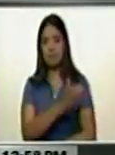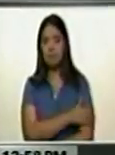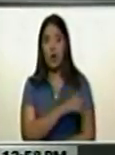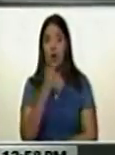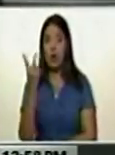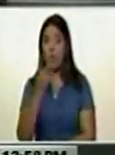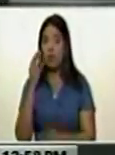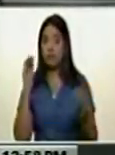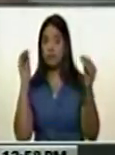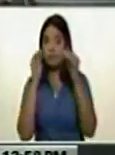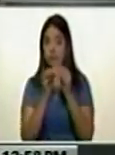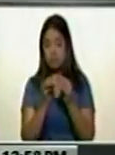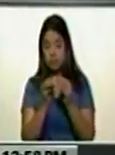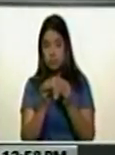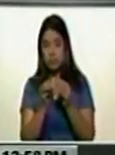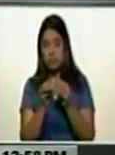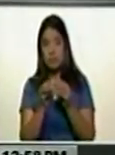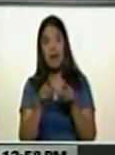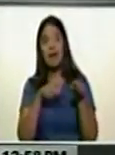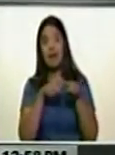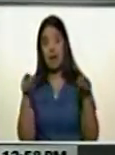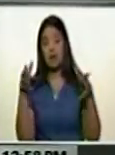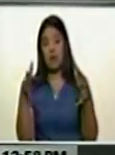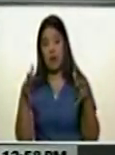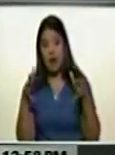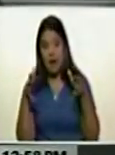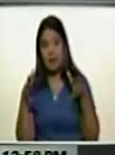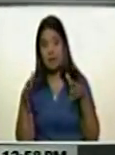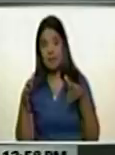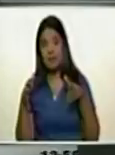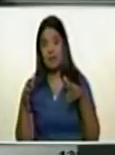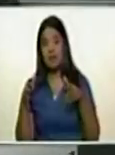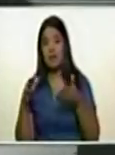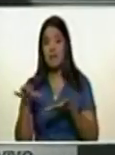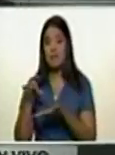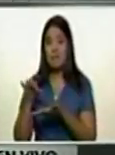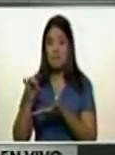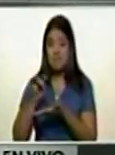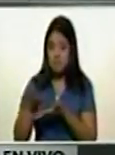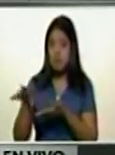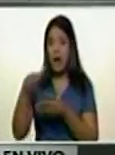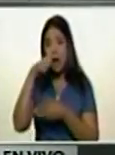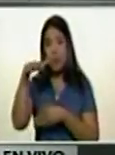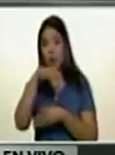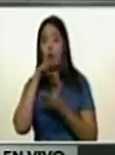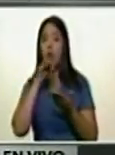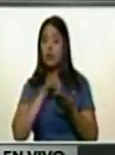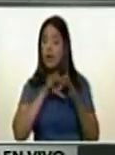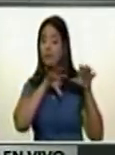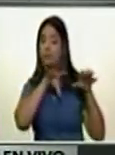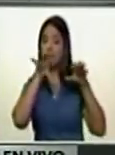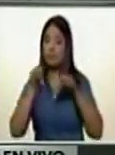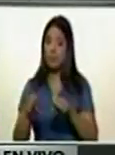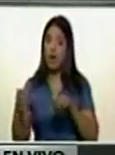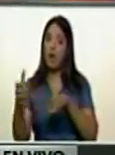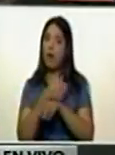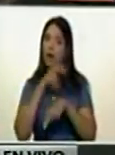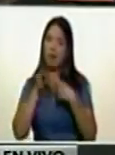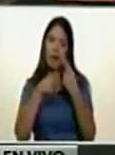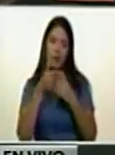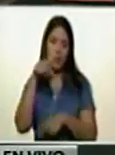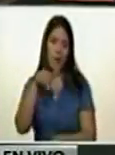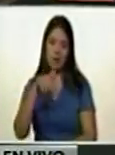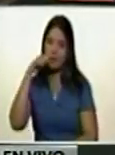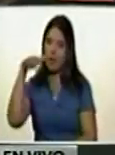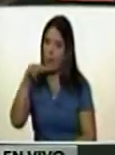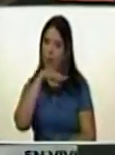Tarek, en que cuando ellos lleguen al poder, es decir, cuando le quiten el poder al pueblo y se restaure la burguesía, cosa que jamás este pueblo